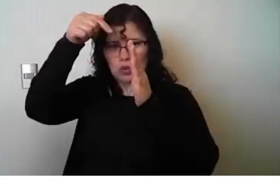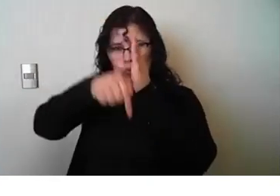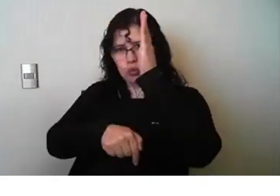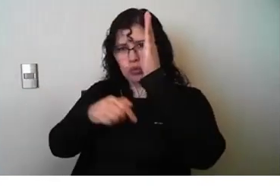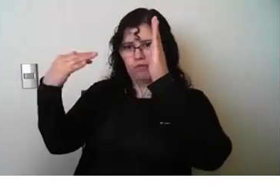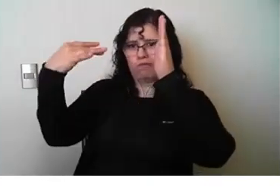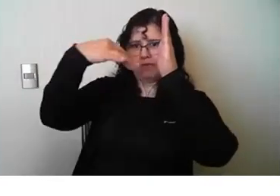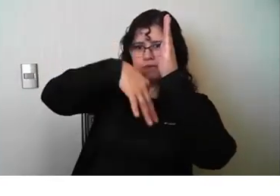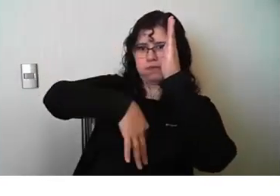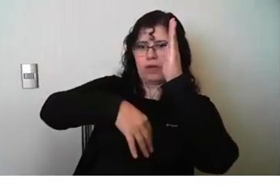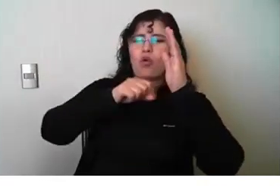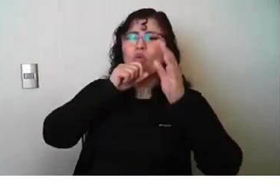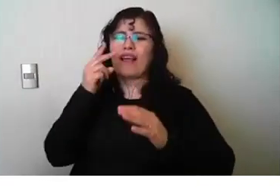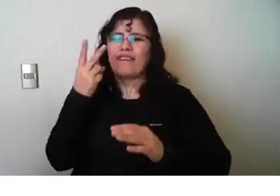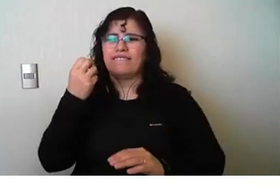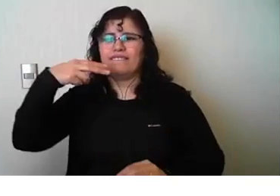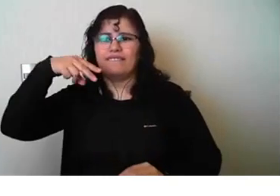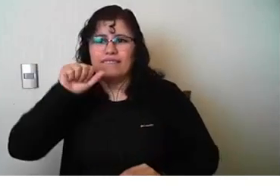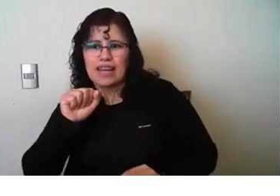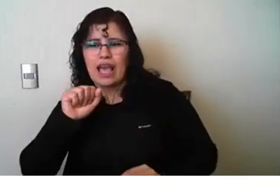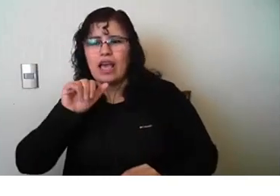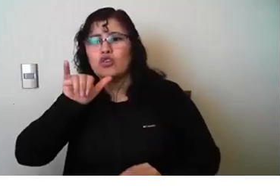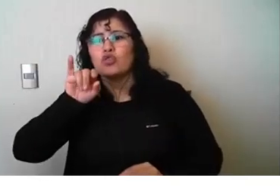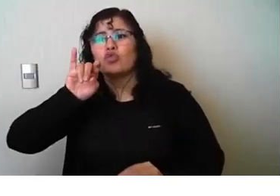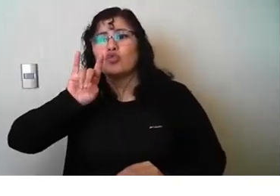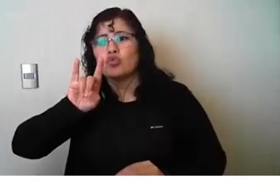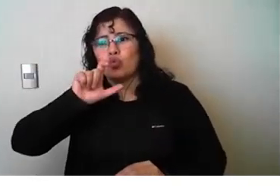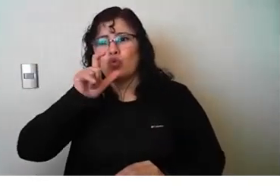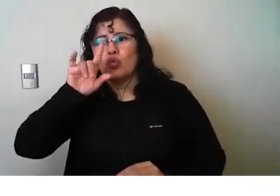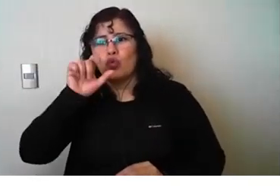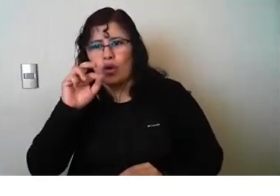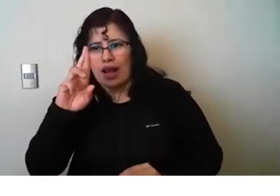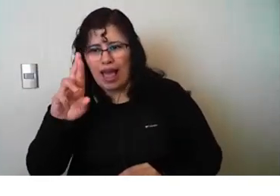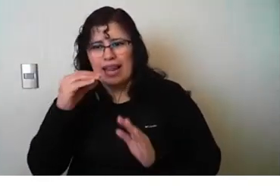dada por la vena yugular interna que está marcada aquí.